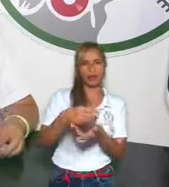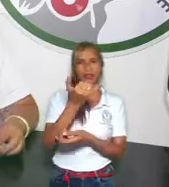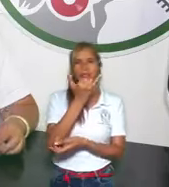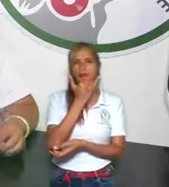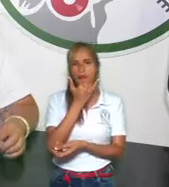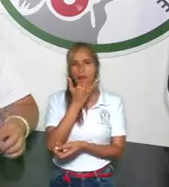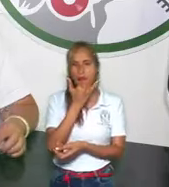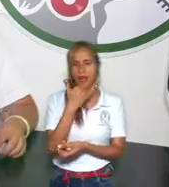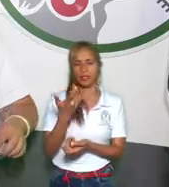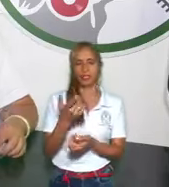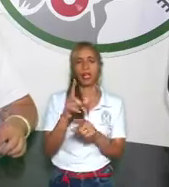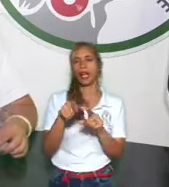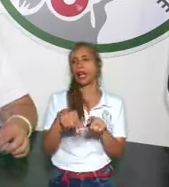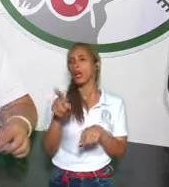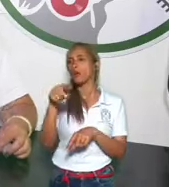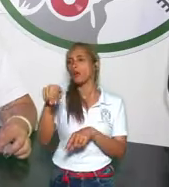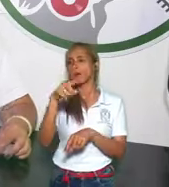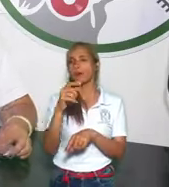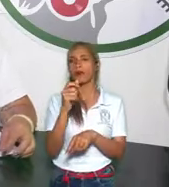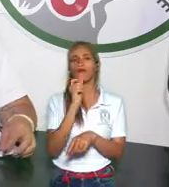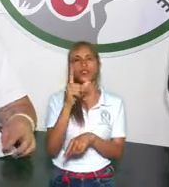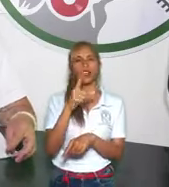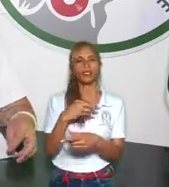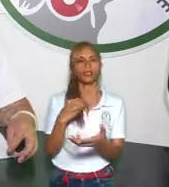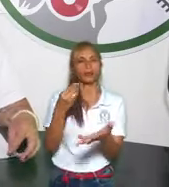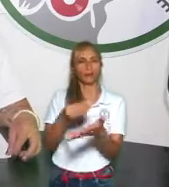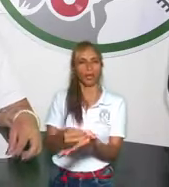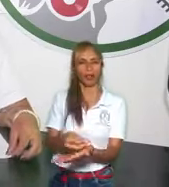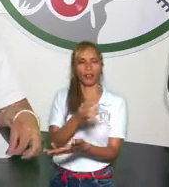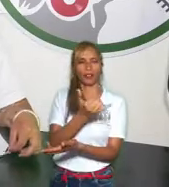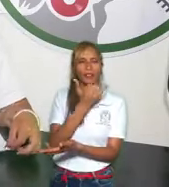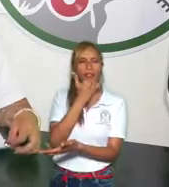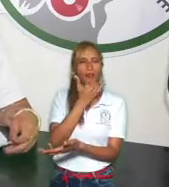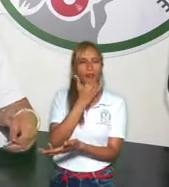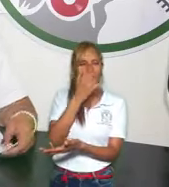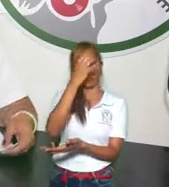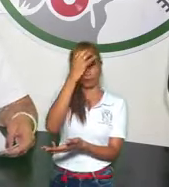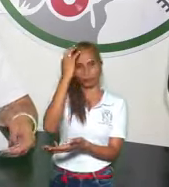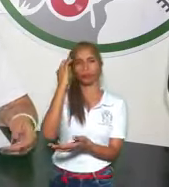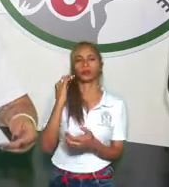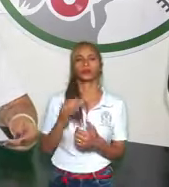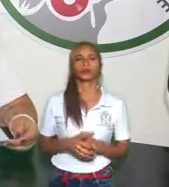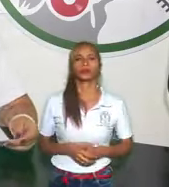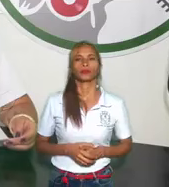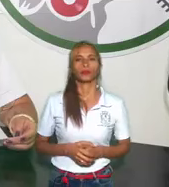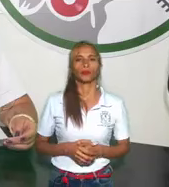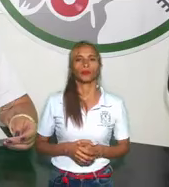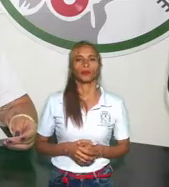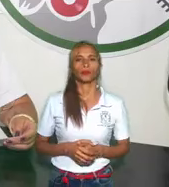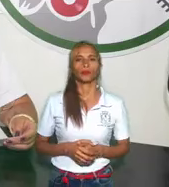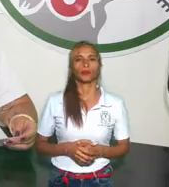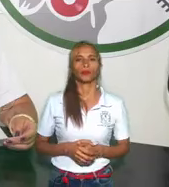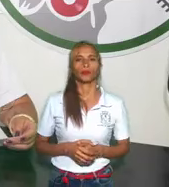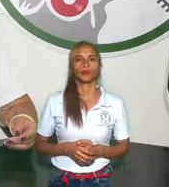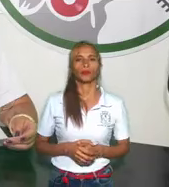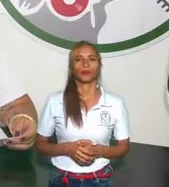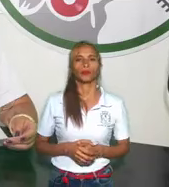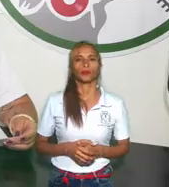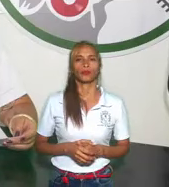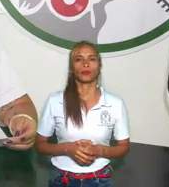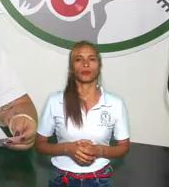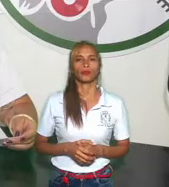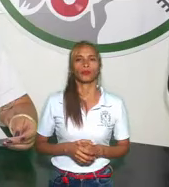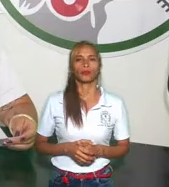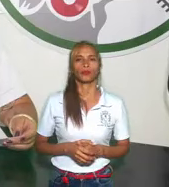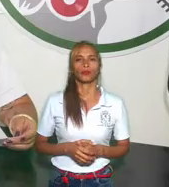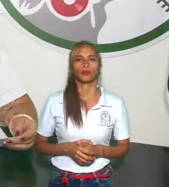facilidades también hay para ustedes como usuarios y como calarqueños con empresas públicas de Calarcá. Claro que sí, también agradecemos a